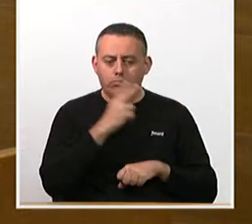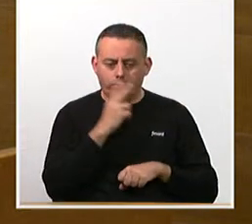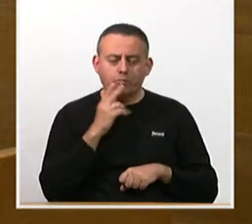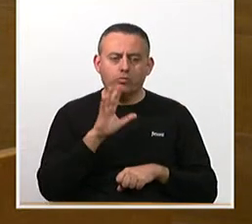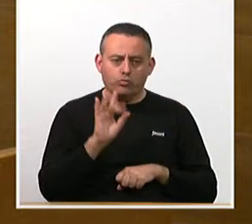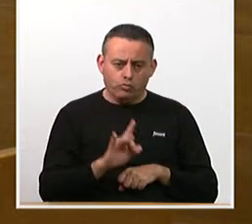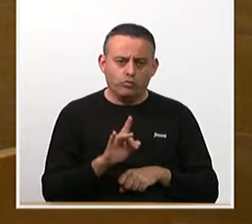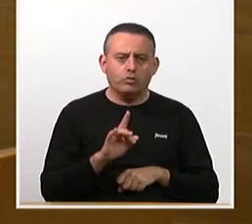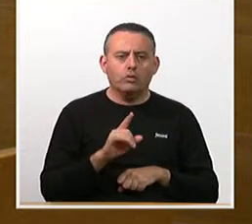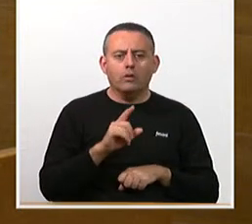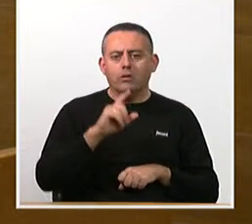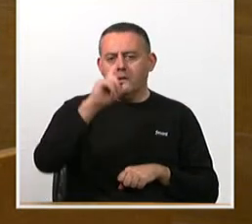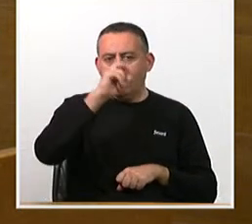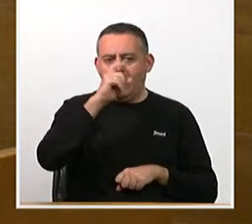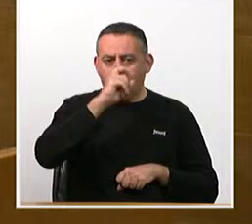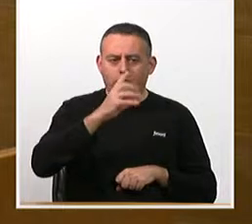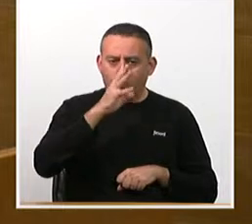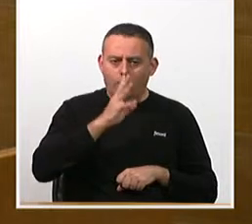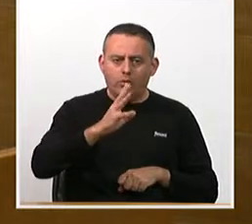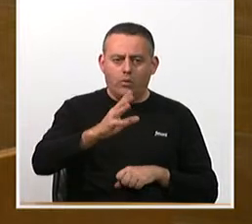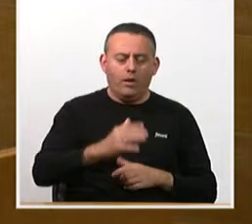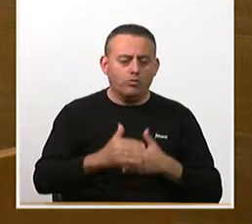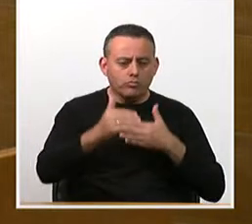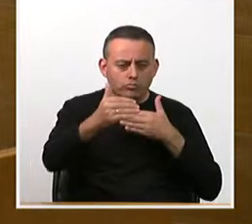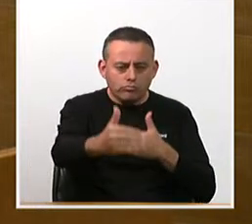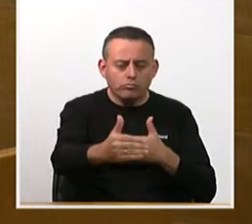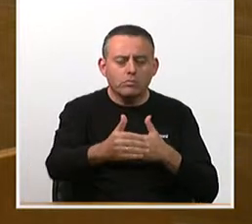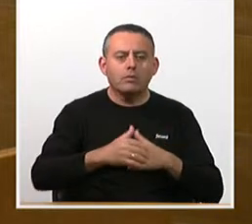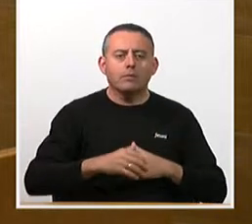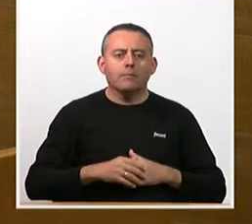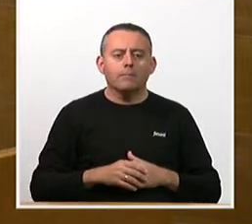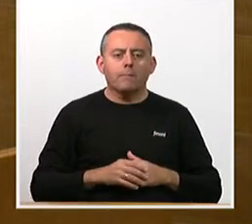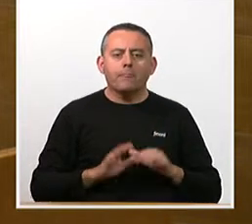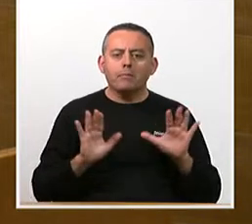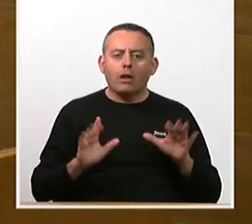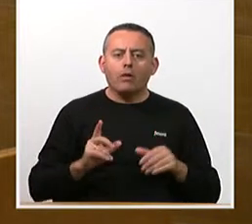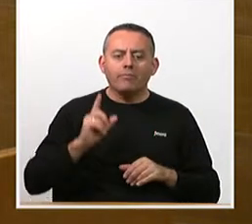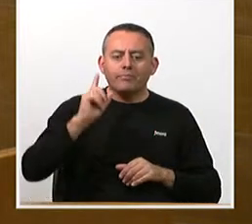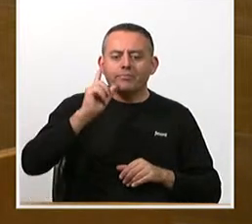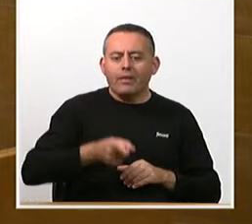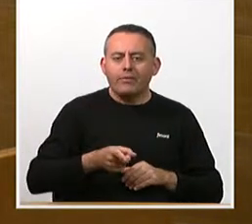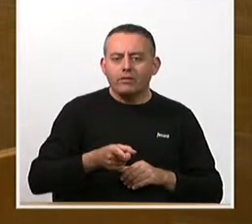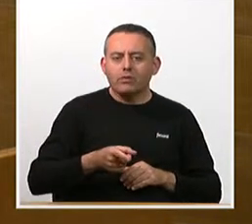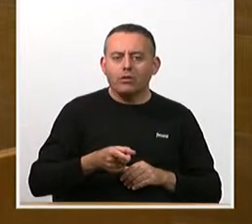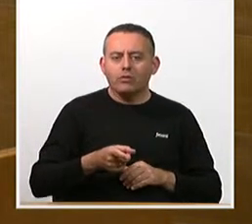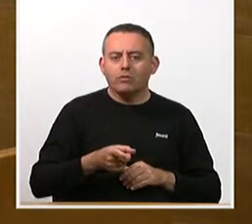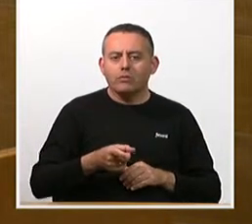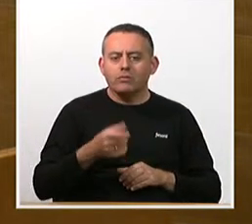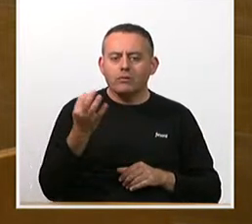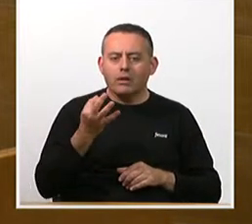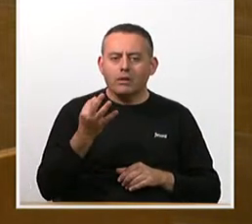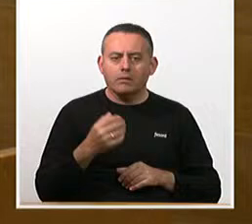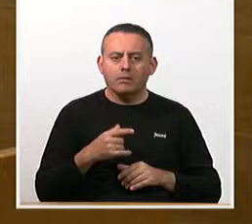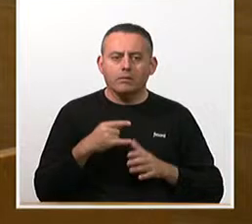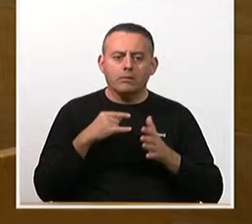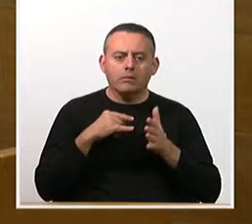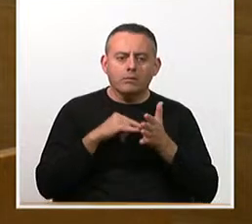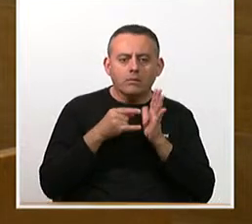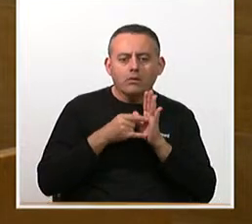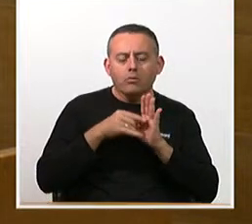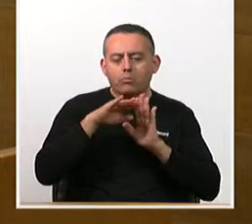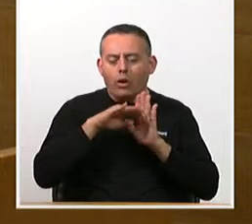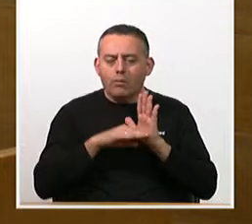toda la legislatura resulta evidente que dicha decisión afecta a la programación de la polí de inversión